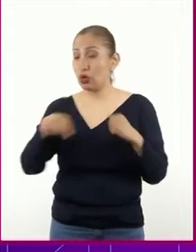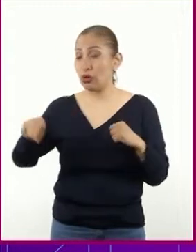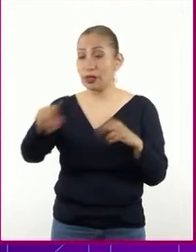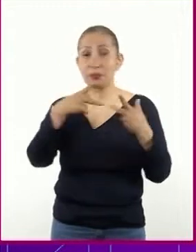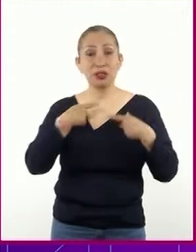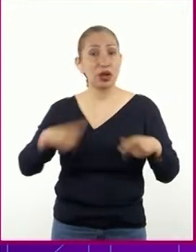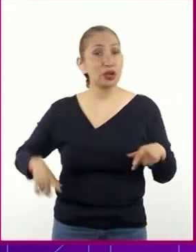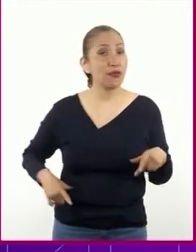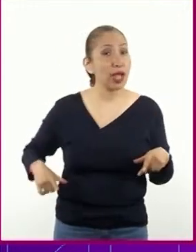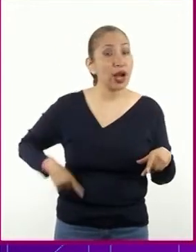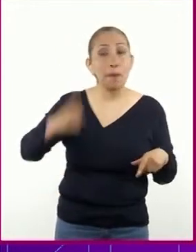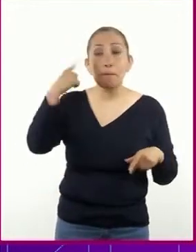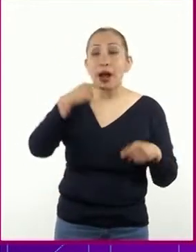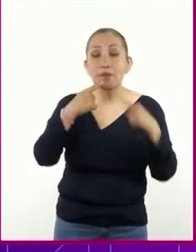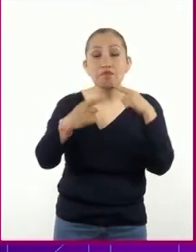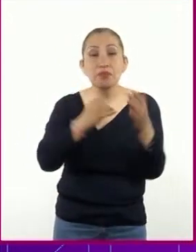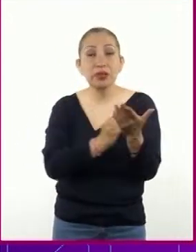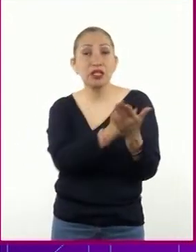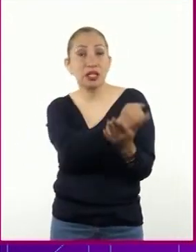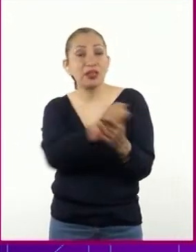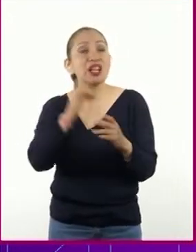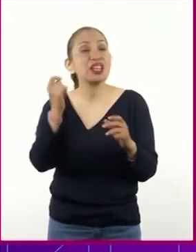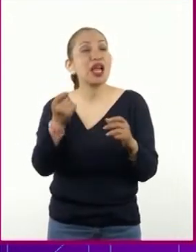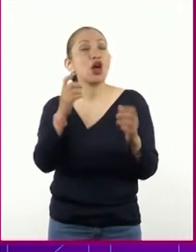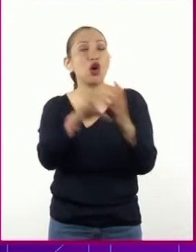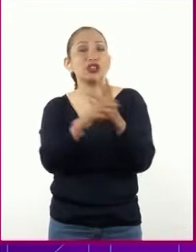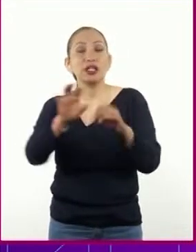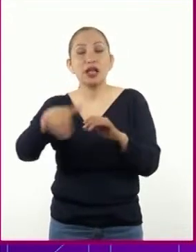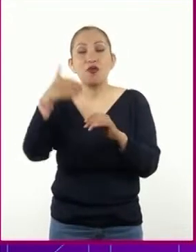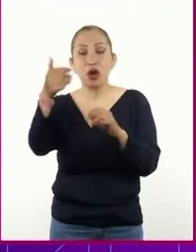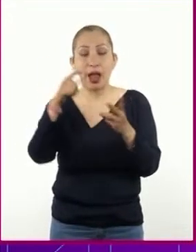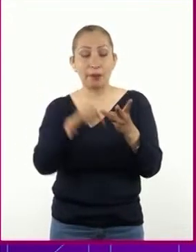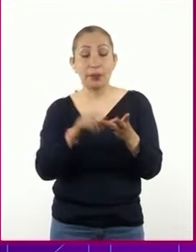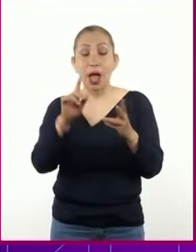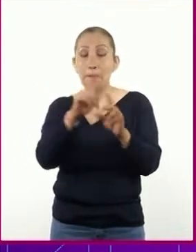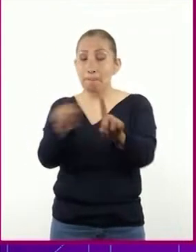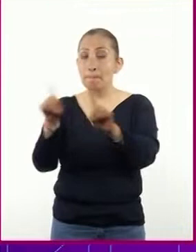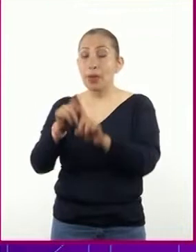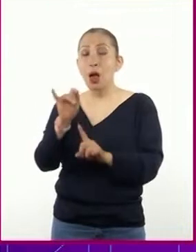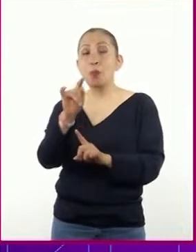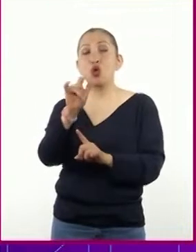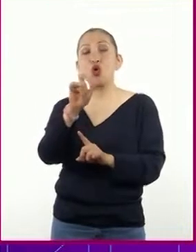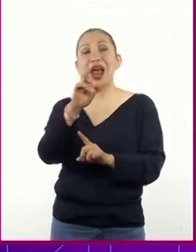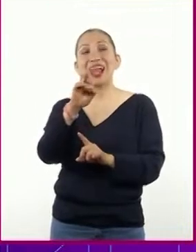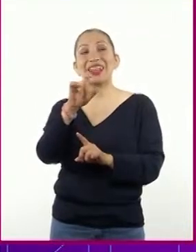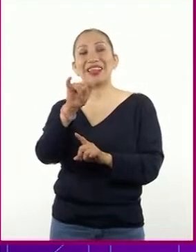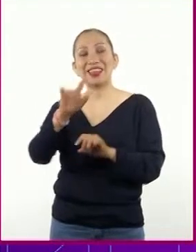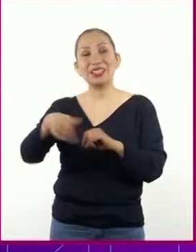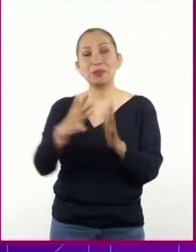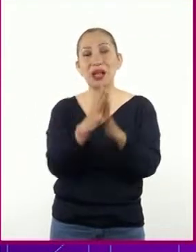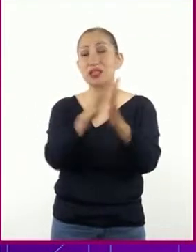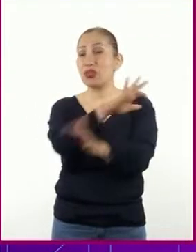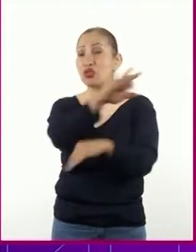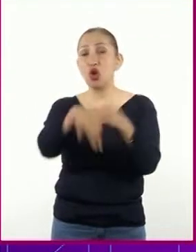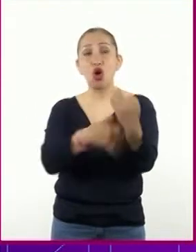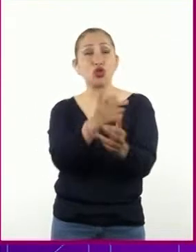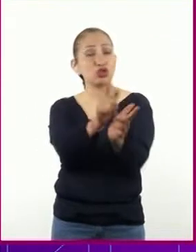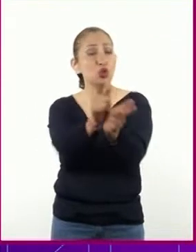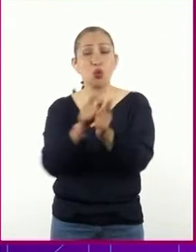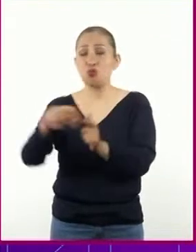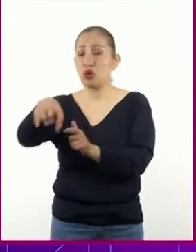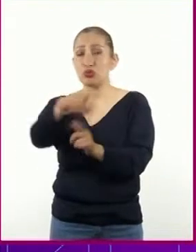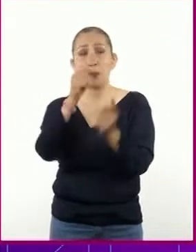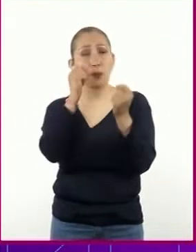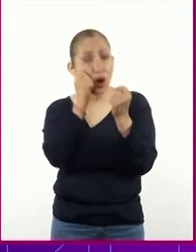y gobierno para decidir en los asuntos públicos. Pluralidad, que permite la participación de todos los grupos